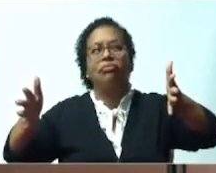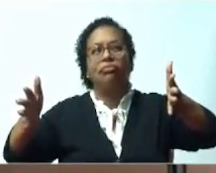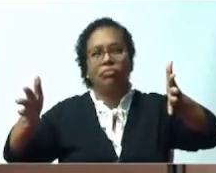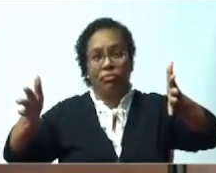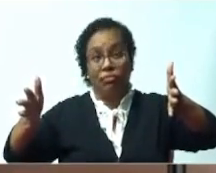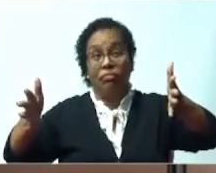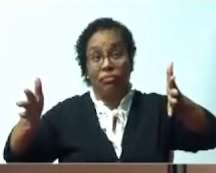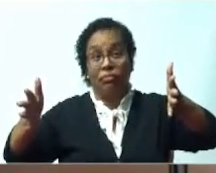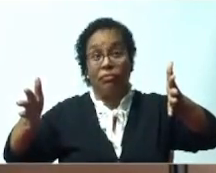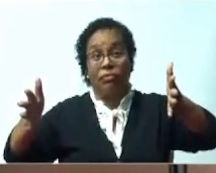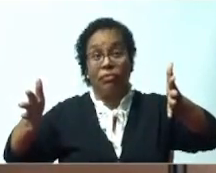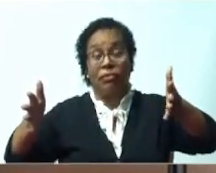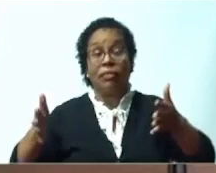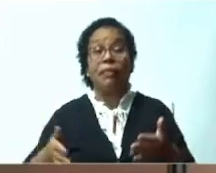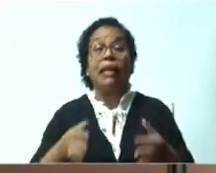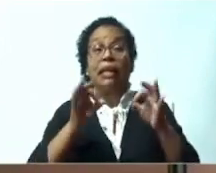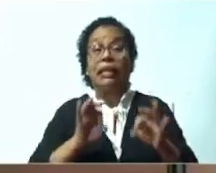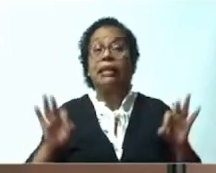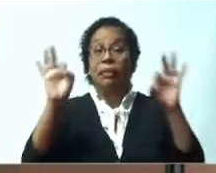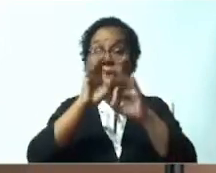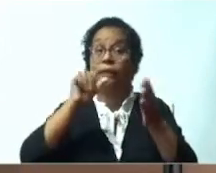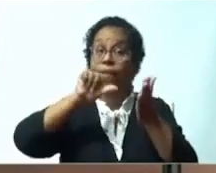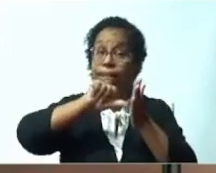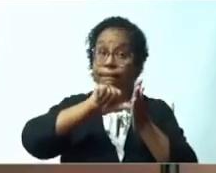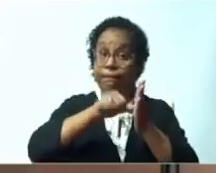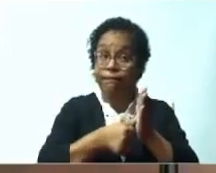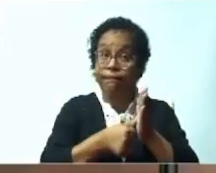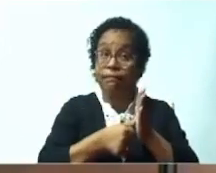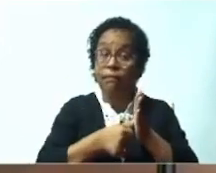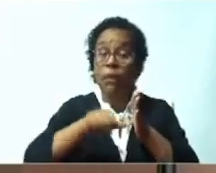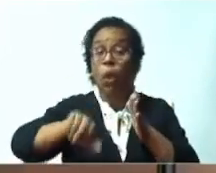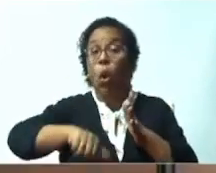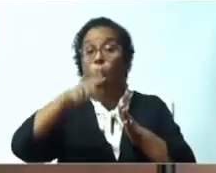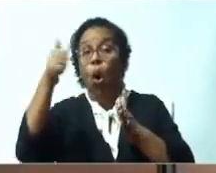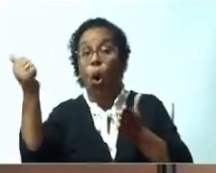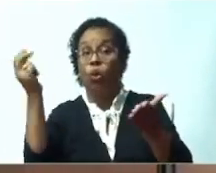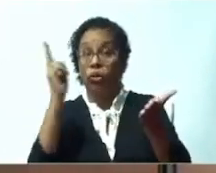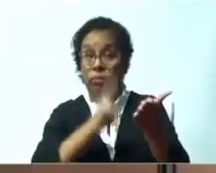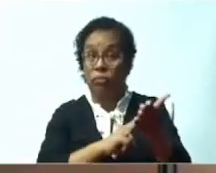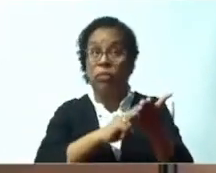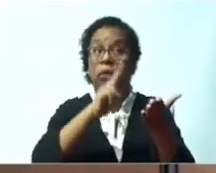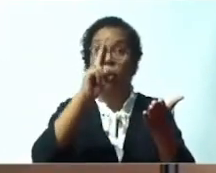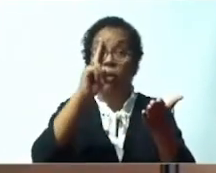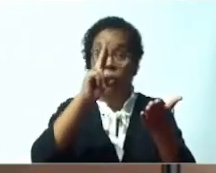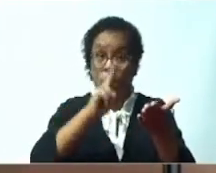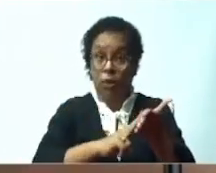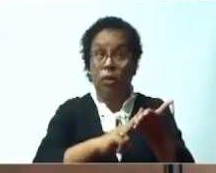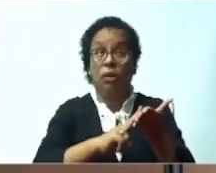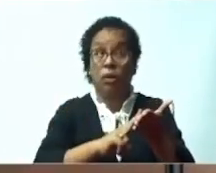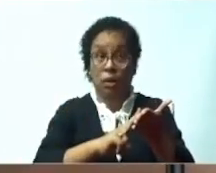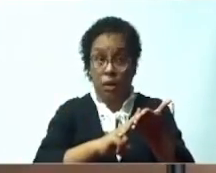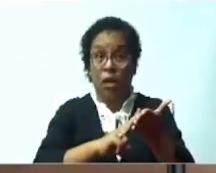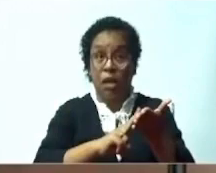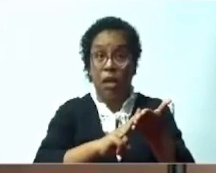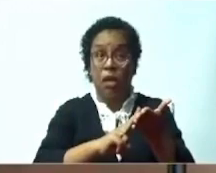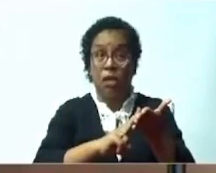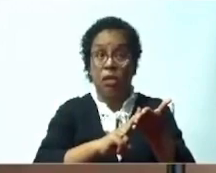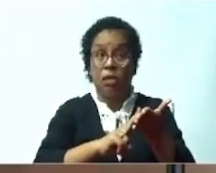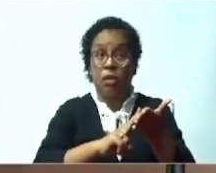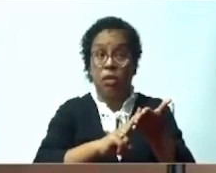ningún otro contrato en la República Dominicana que haya cedido derecho de utilización un bien del